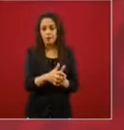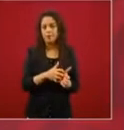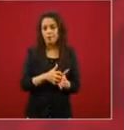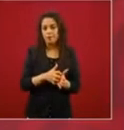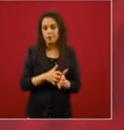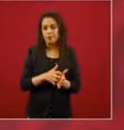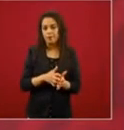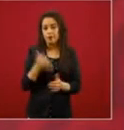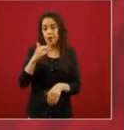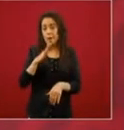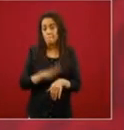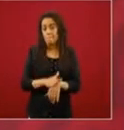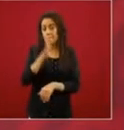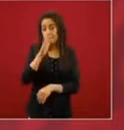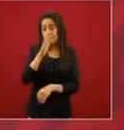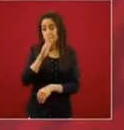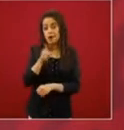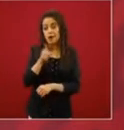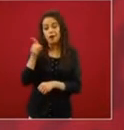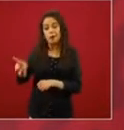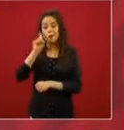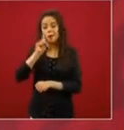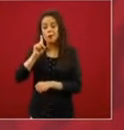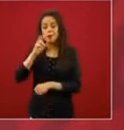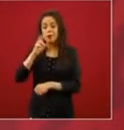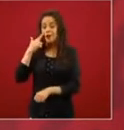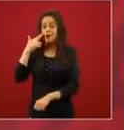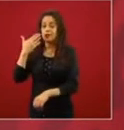mujeres que manejan el